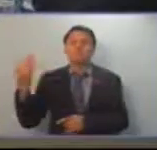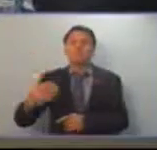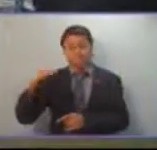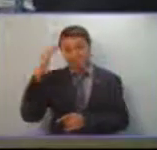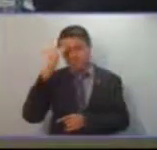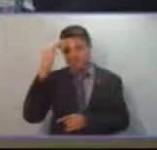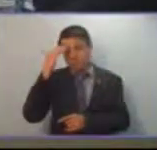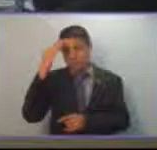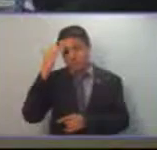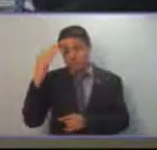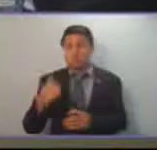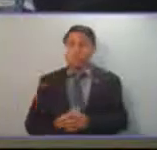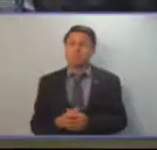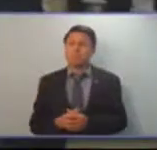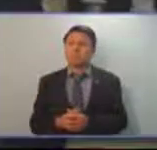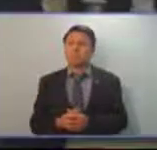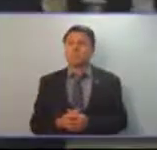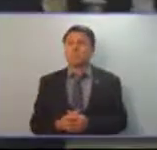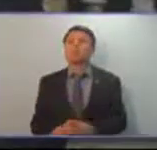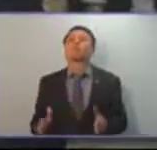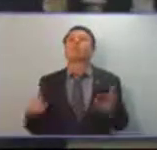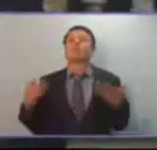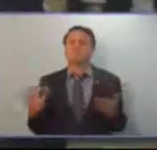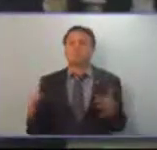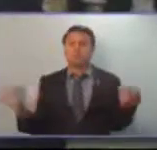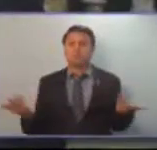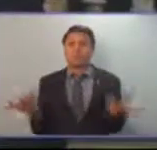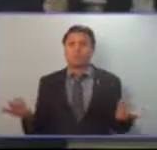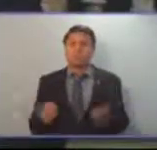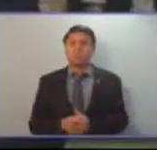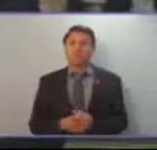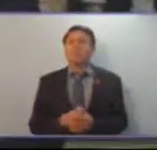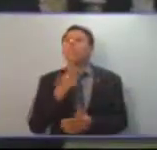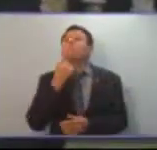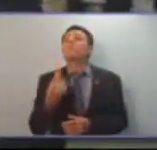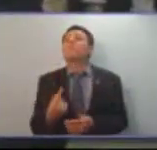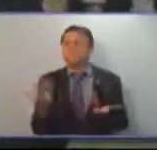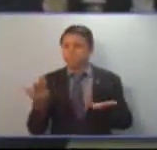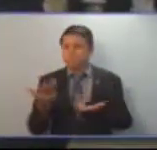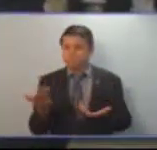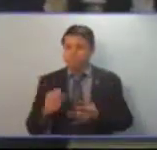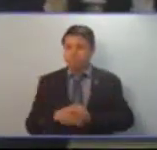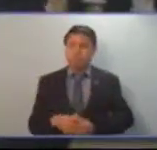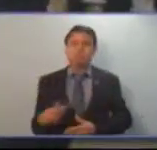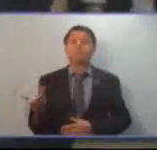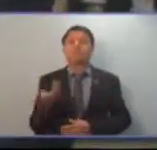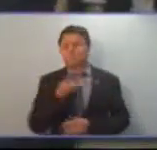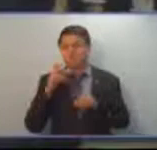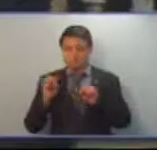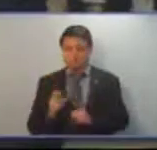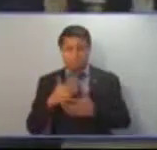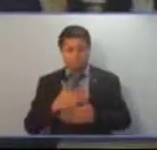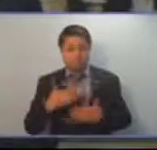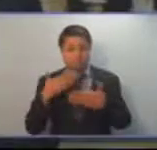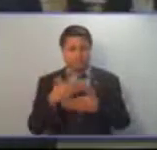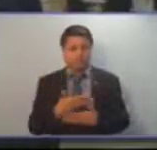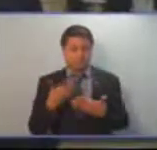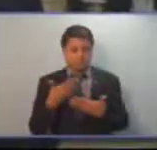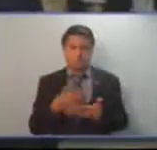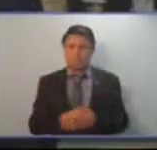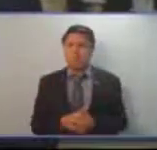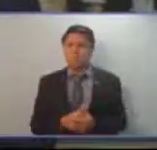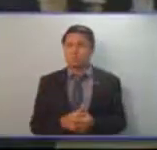conocer precisamente cómo se ha hecho, qué se ha hecho, quiénes lo han hecho, para que podamos disfrutar, porque así es